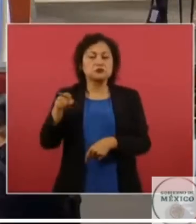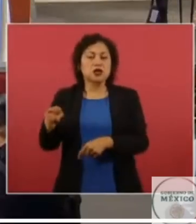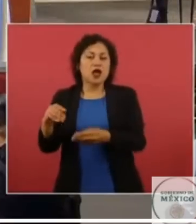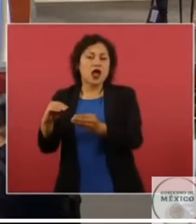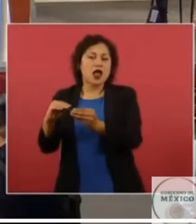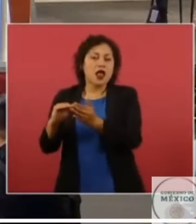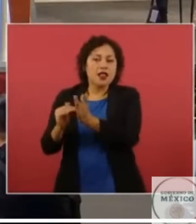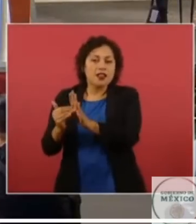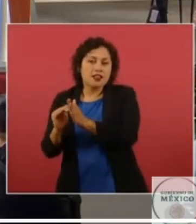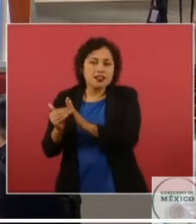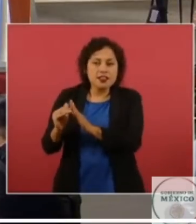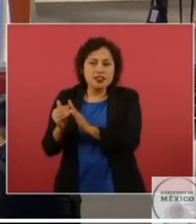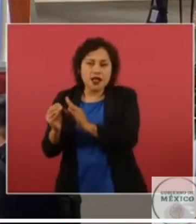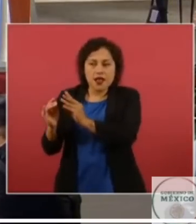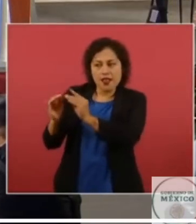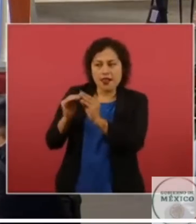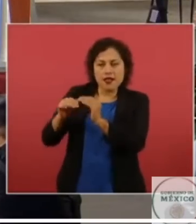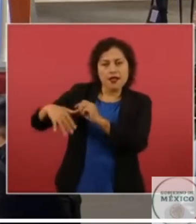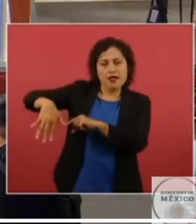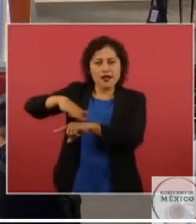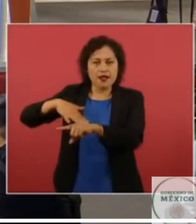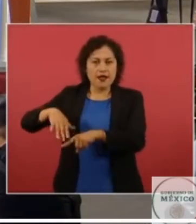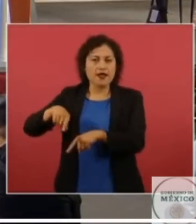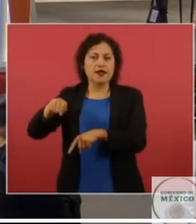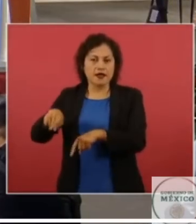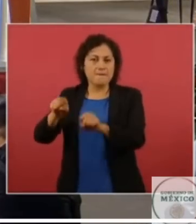todos, hasta con gente impresentable.